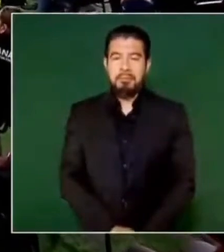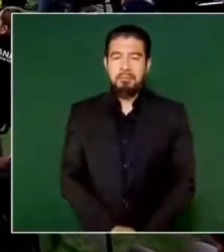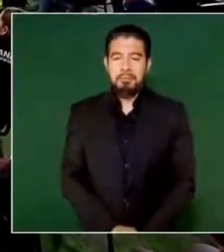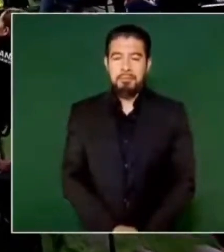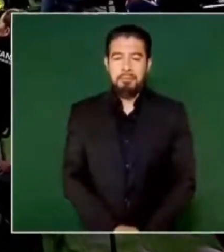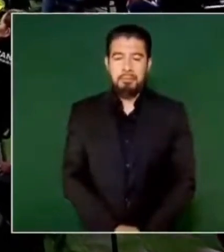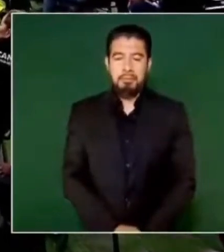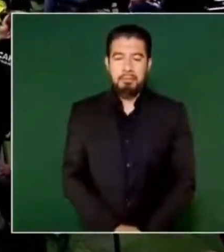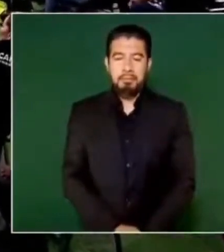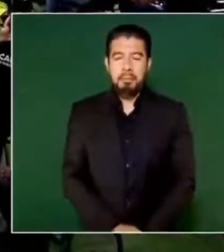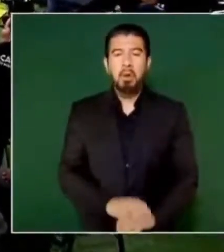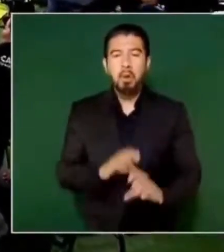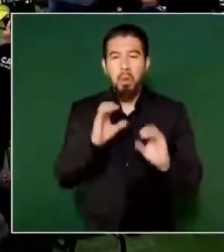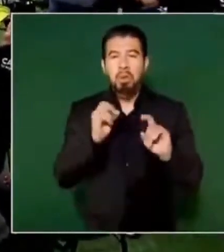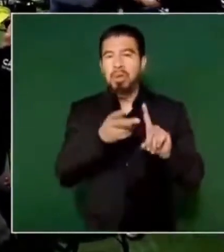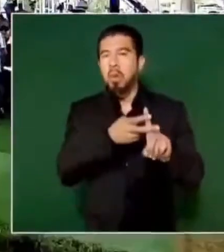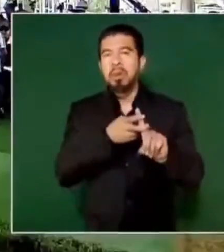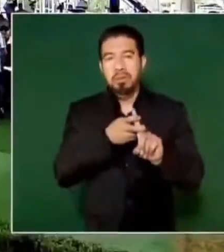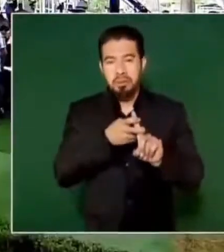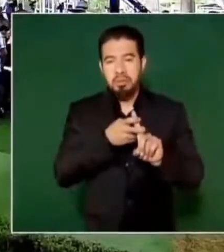O secuestros